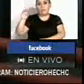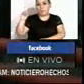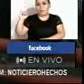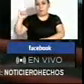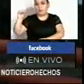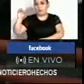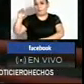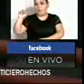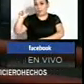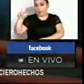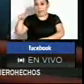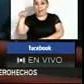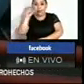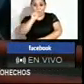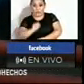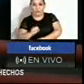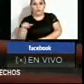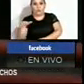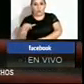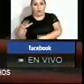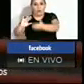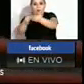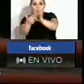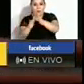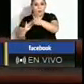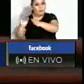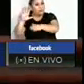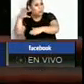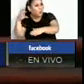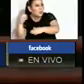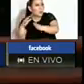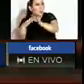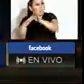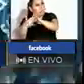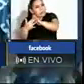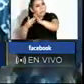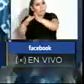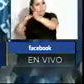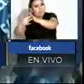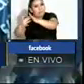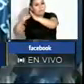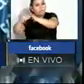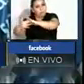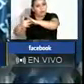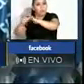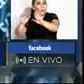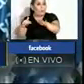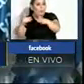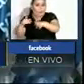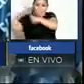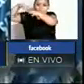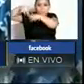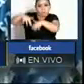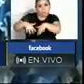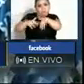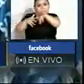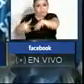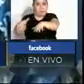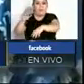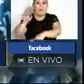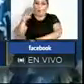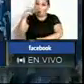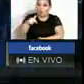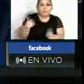costado sur, donde más de 50 casas se vieron dañadas a raíz del desbordamiento del río. Hoy